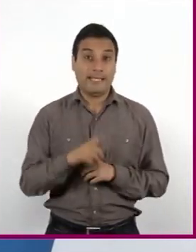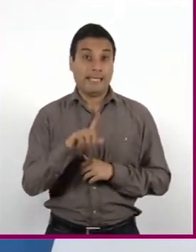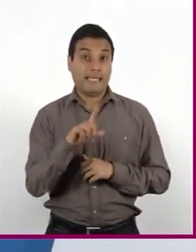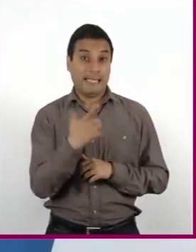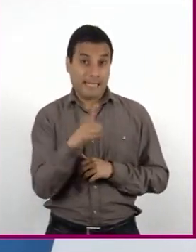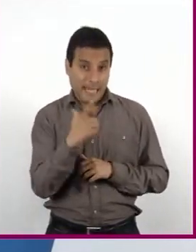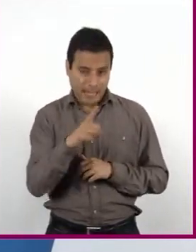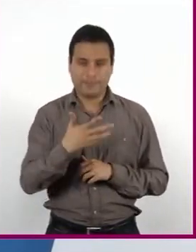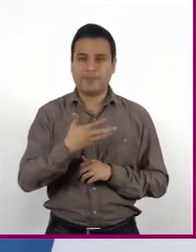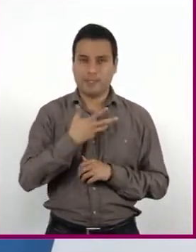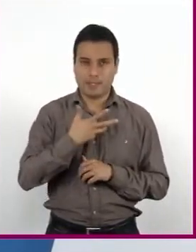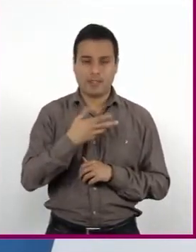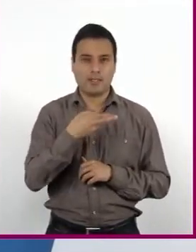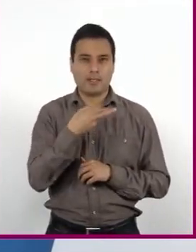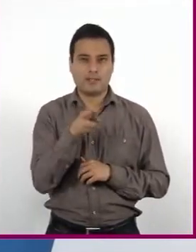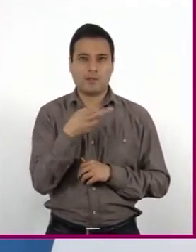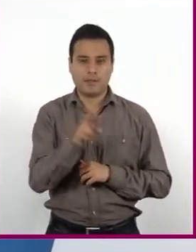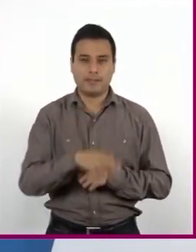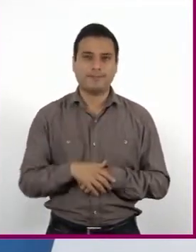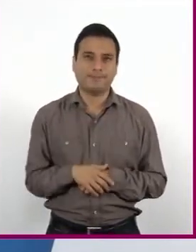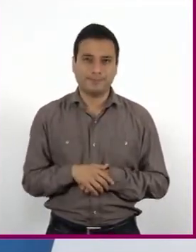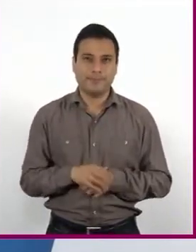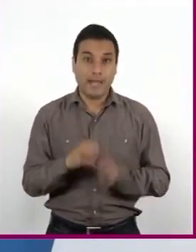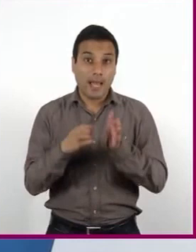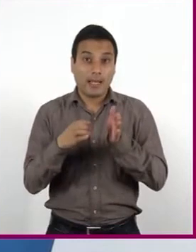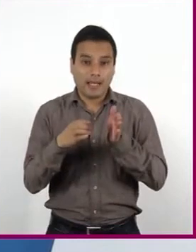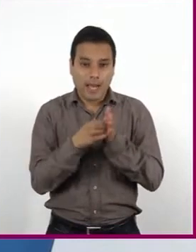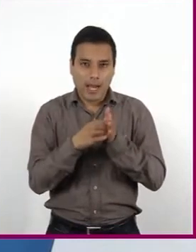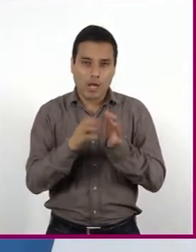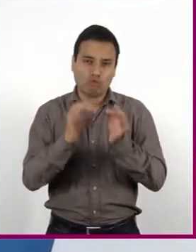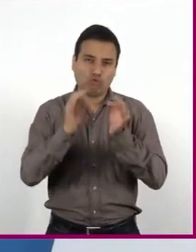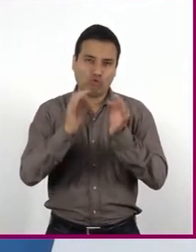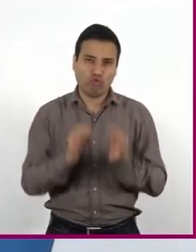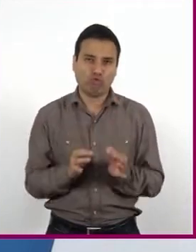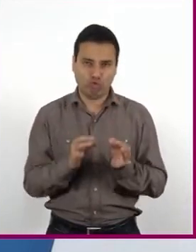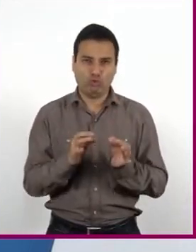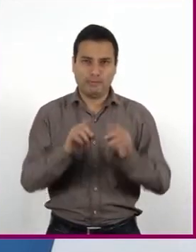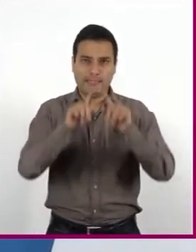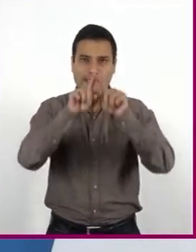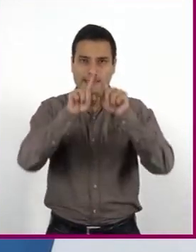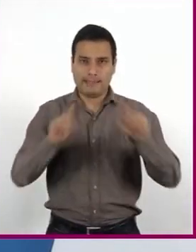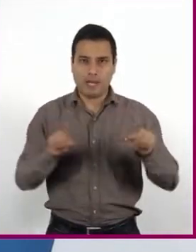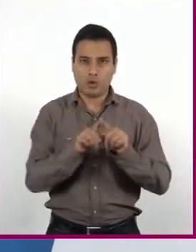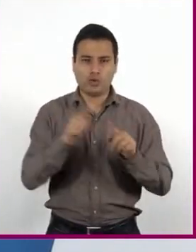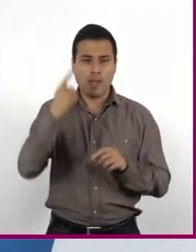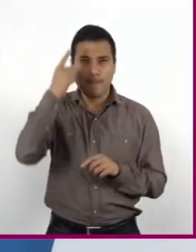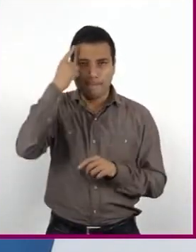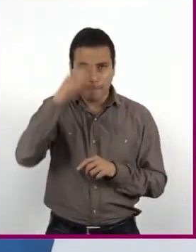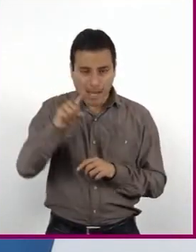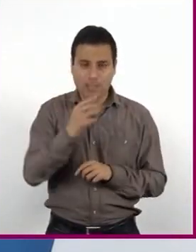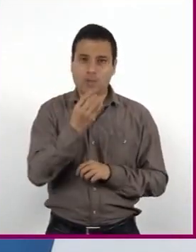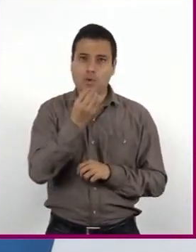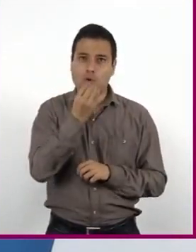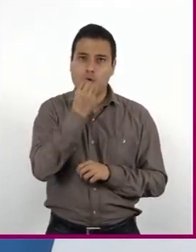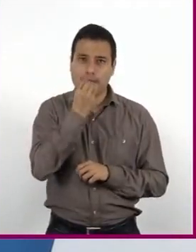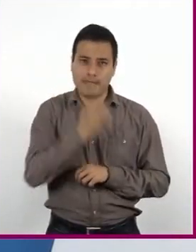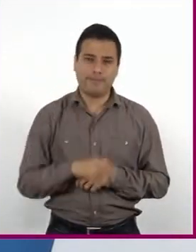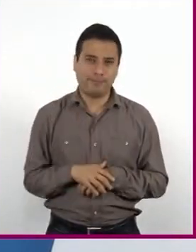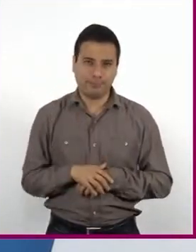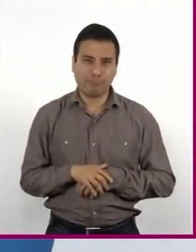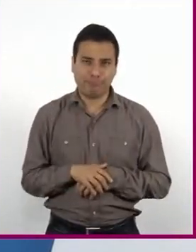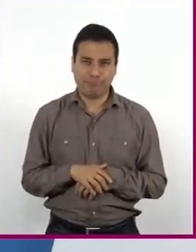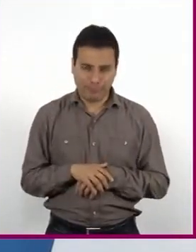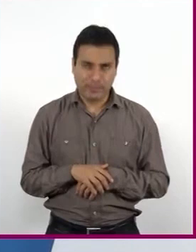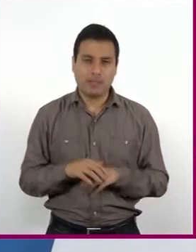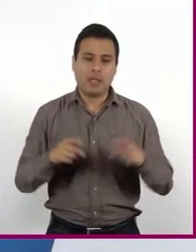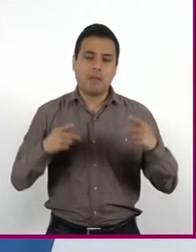un restaurante y adquiere cajas de base triangular que utiliza para vender comida para llevar o servir